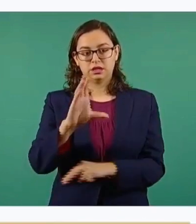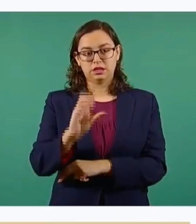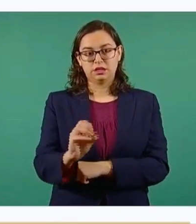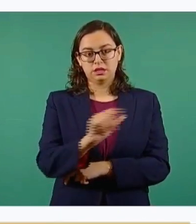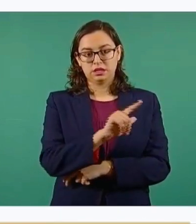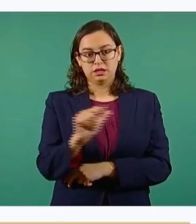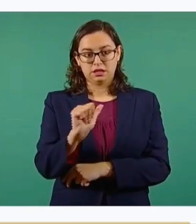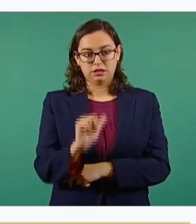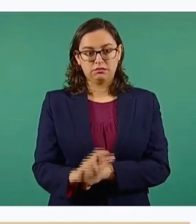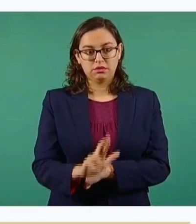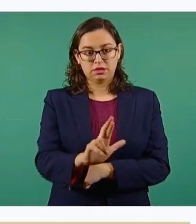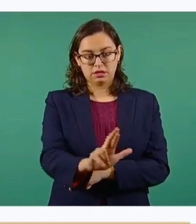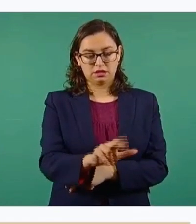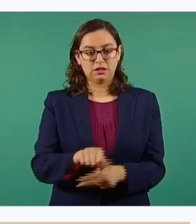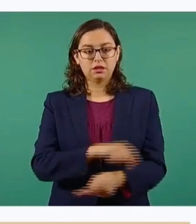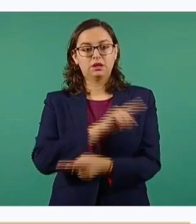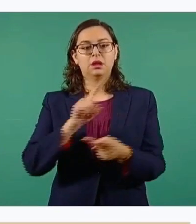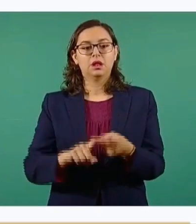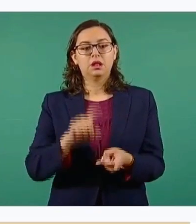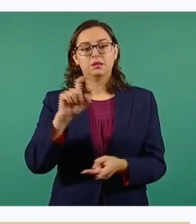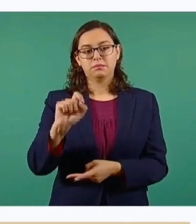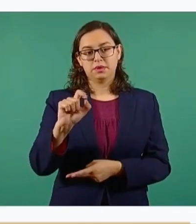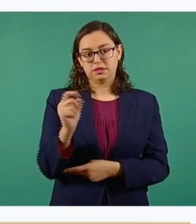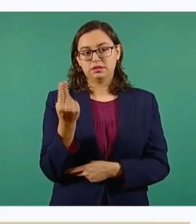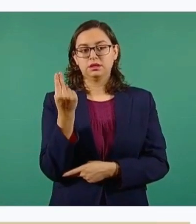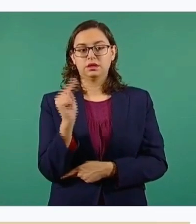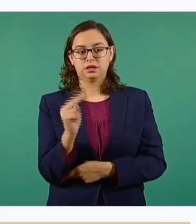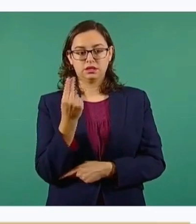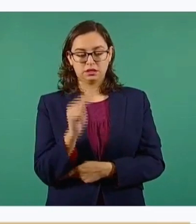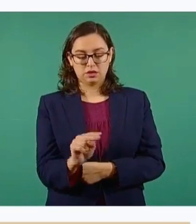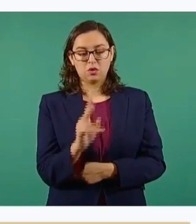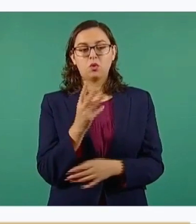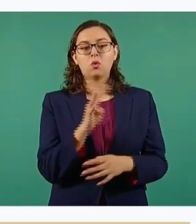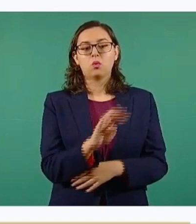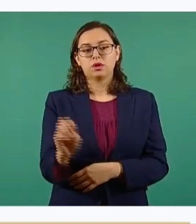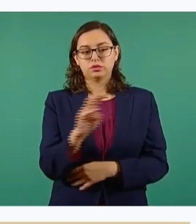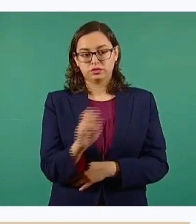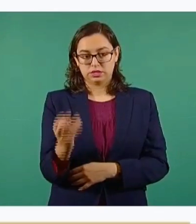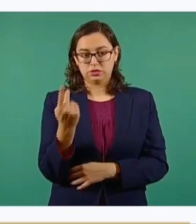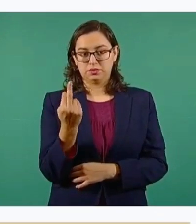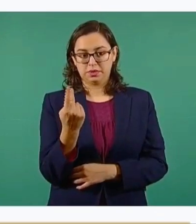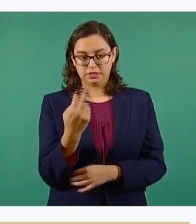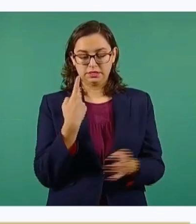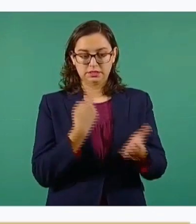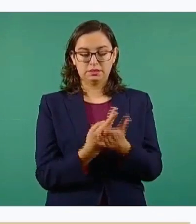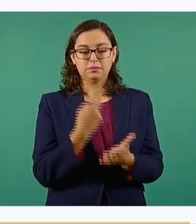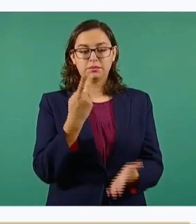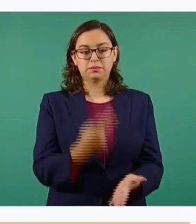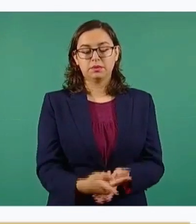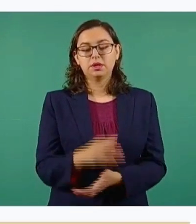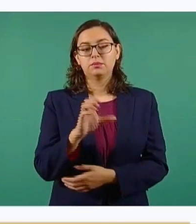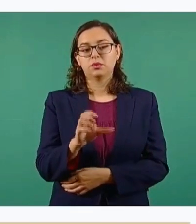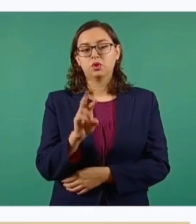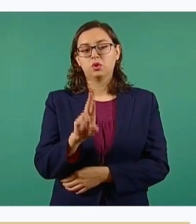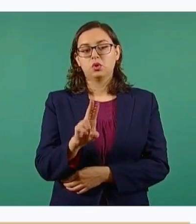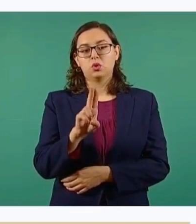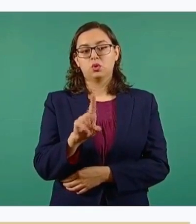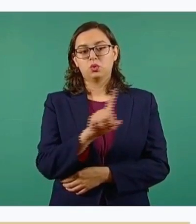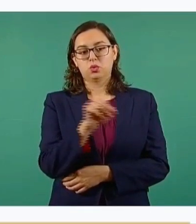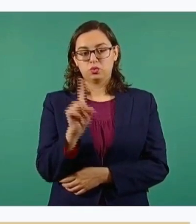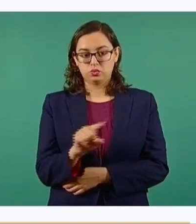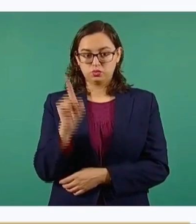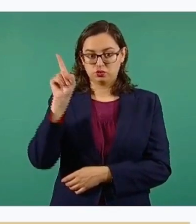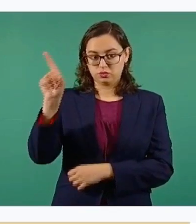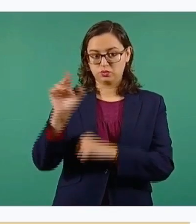México. El 20 de noviembre fueron 425 condecoraciones en grado cruz en el Monumento a la